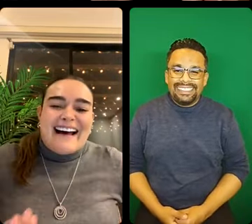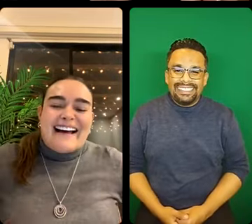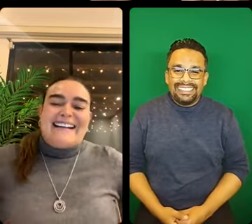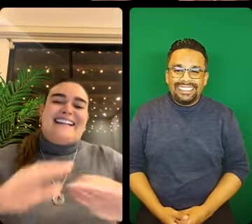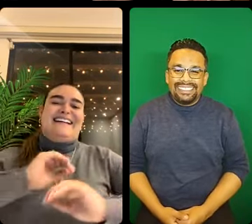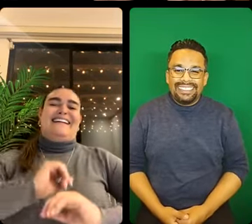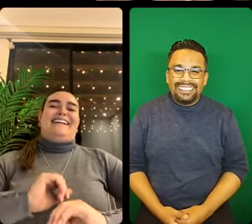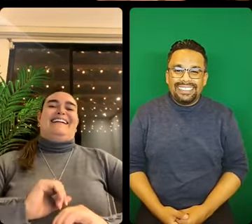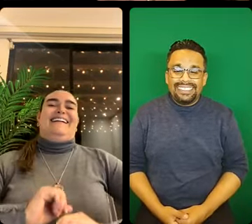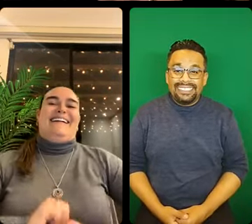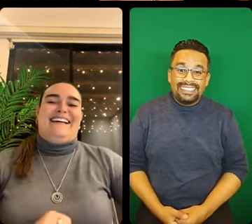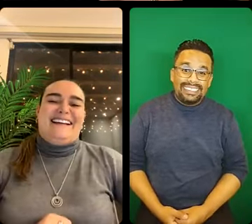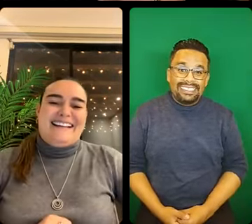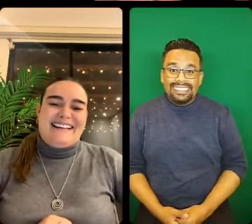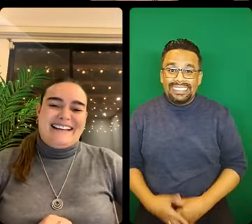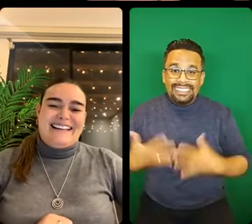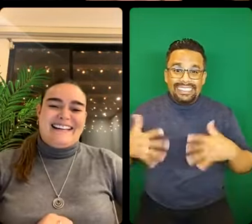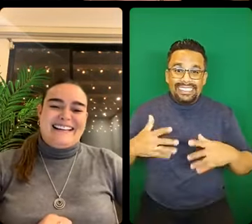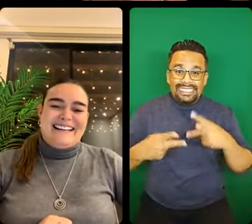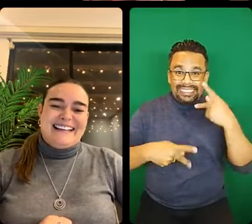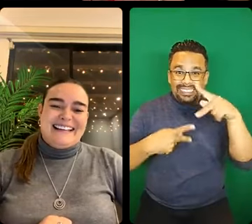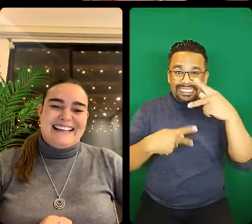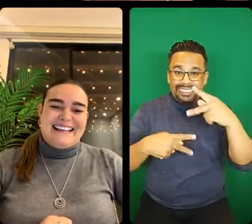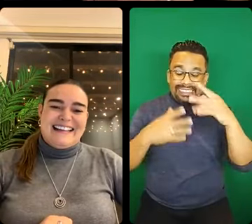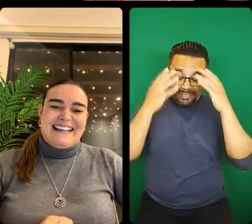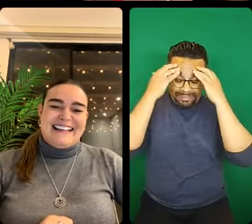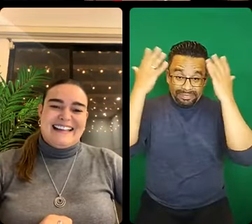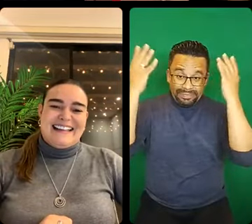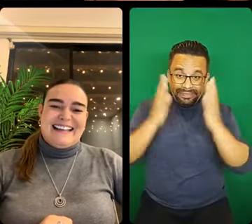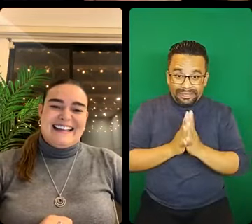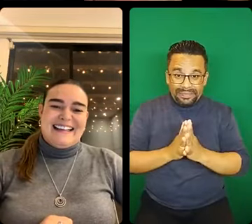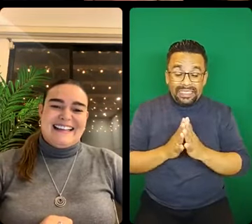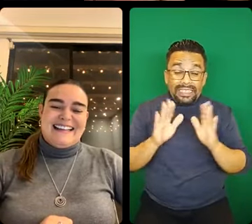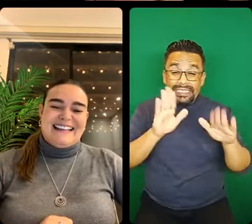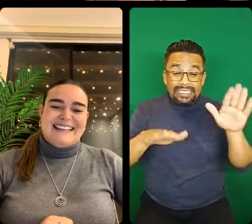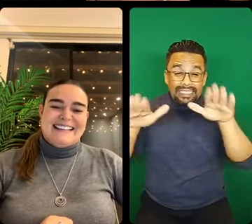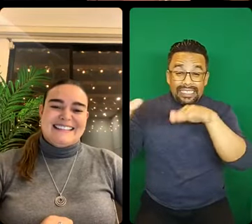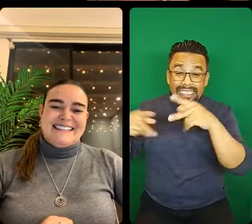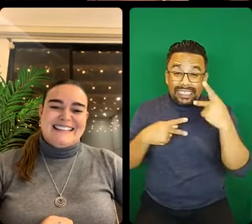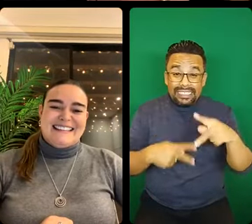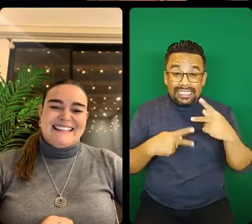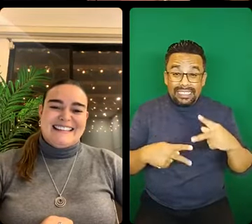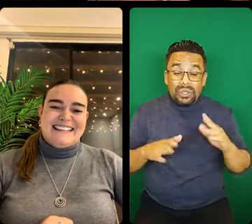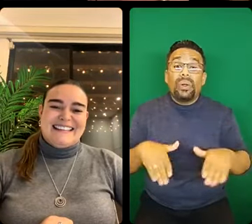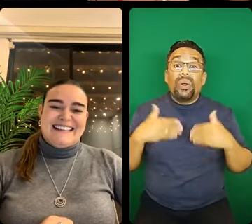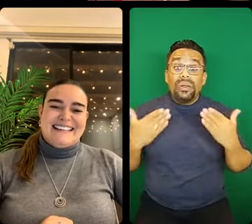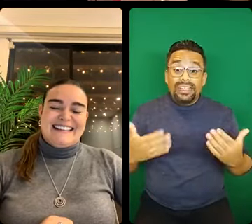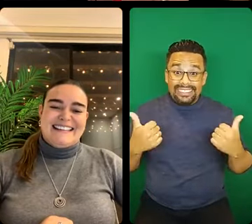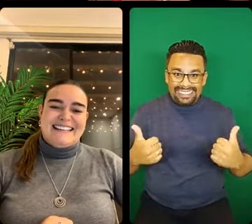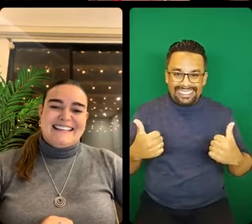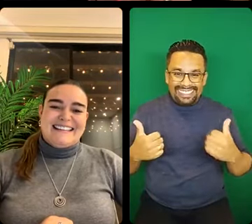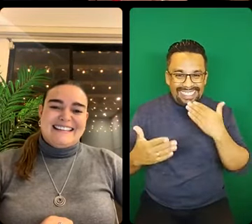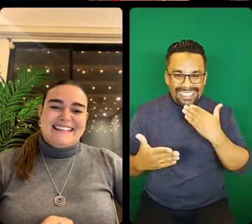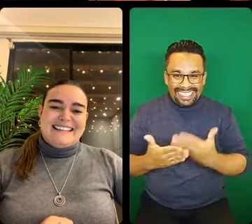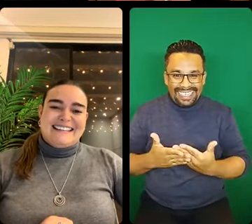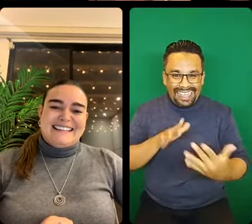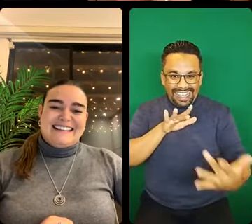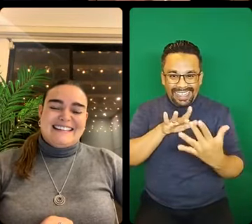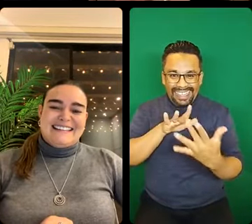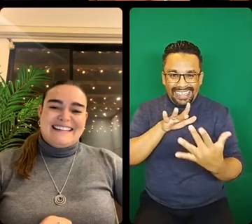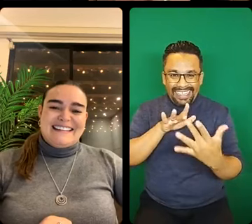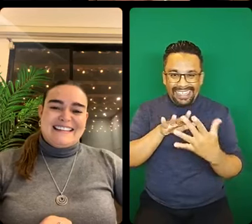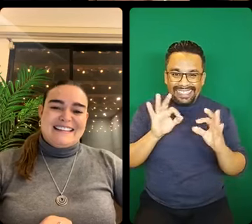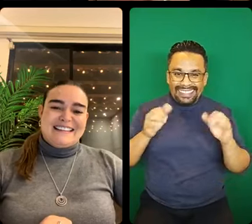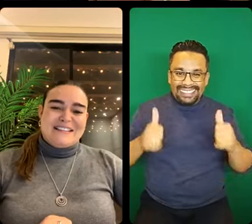Ay, TikTok, hola, qué pesar. Gente linda de TikTok, ¿cómo están? Muchas gracias por estar ahí conectados.